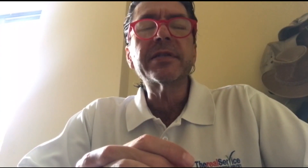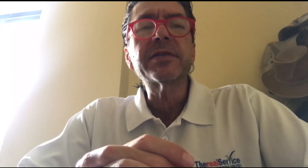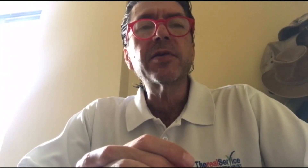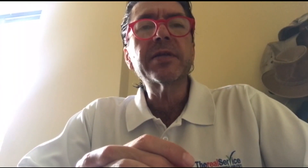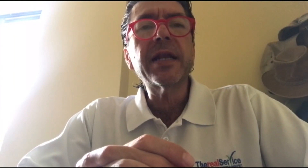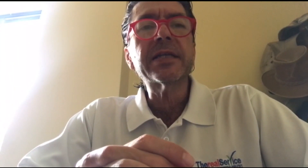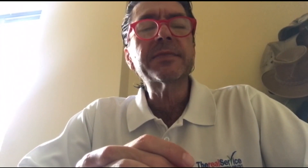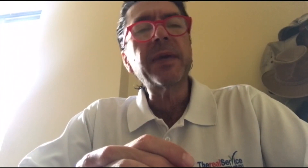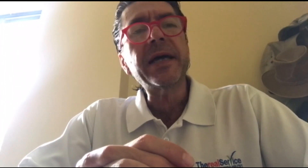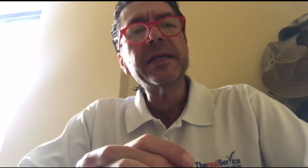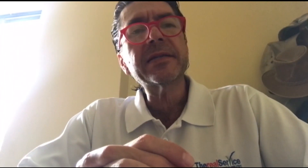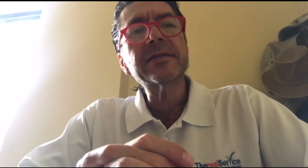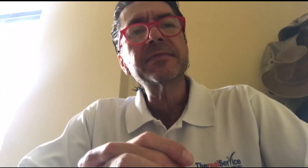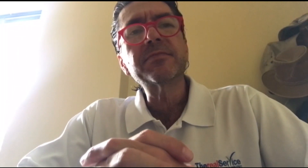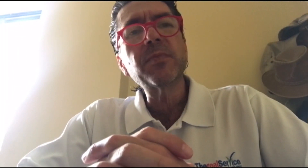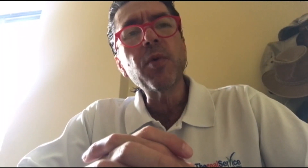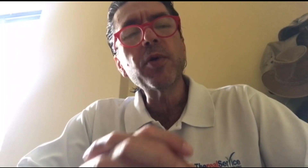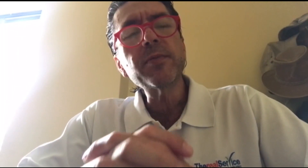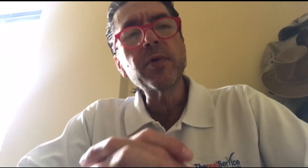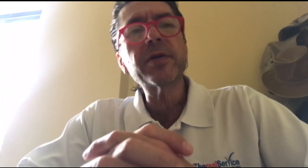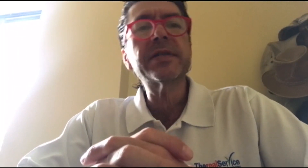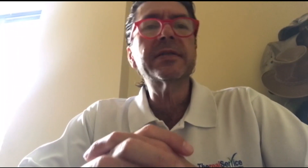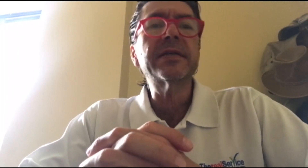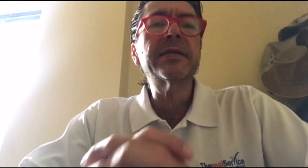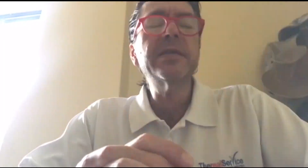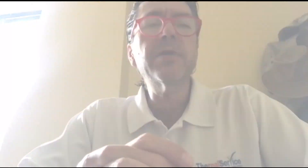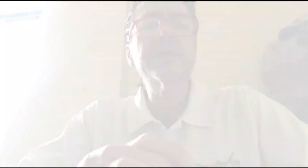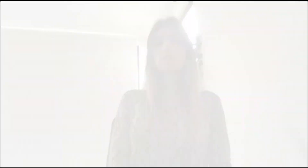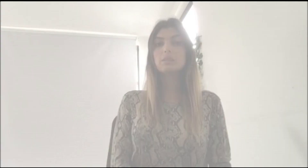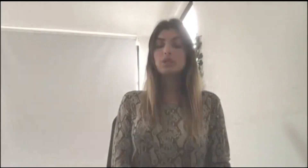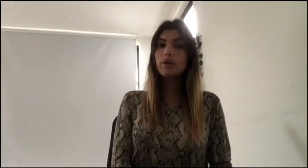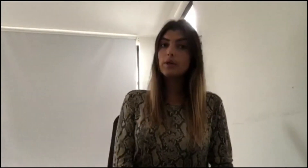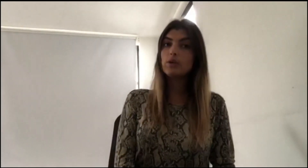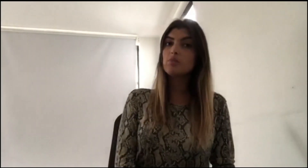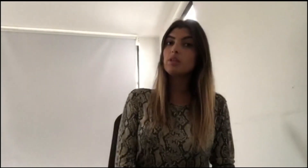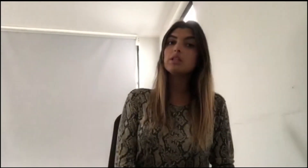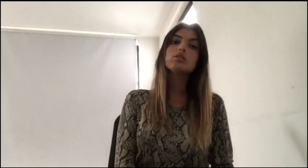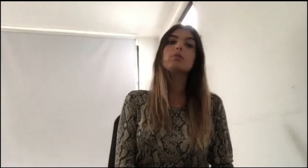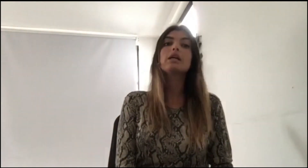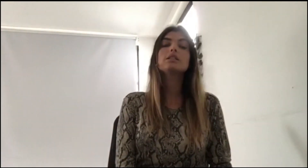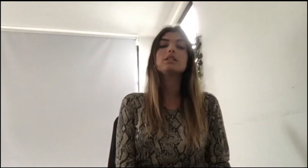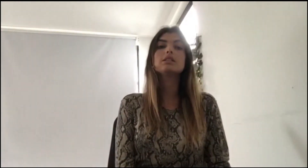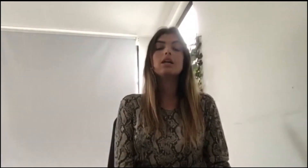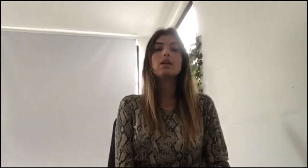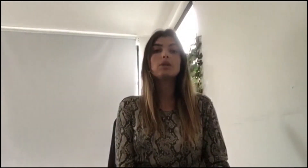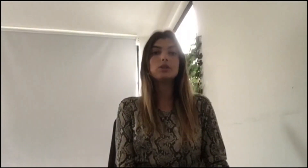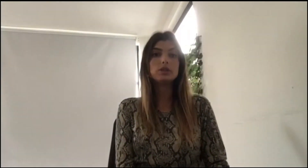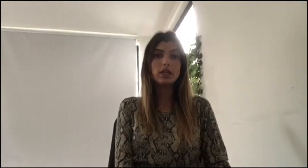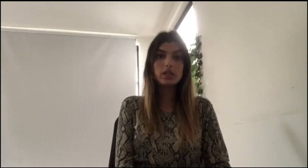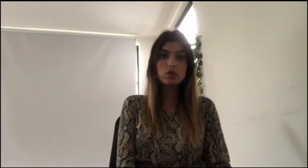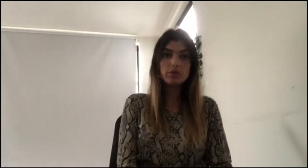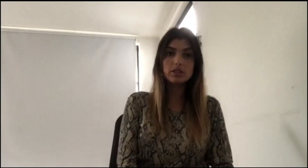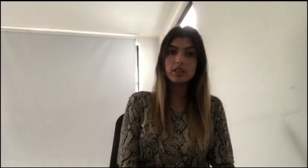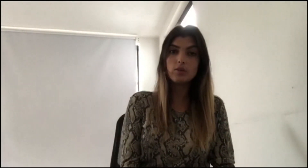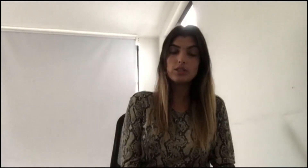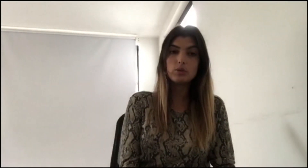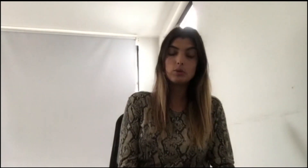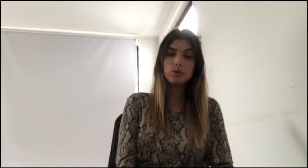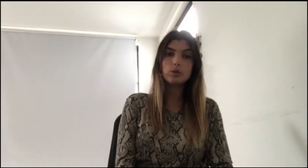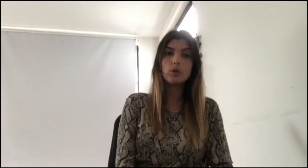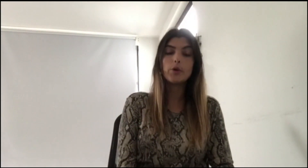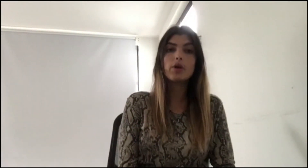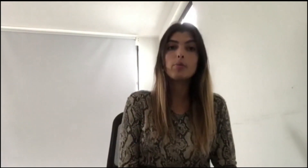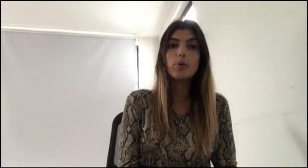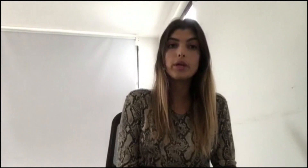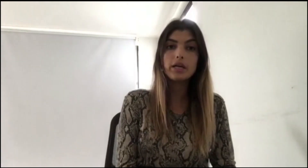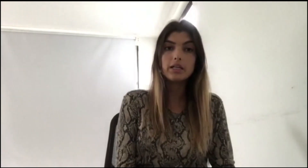Siento la restricción de las playas muy restrictivas. Estamos de acuerdo con las medidas tomadas y esa adecuación que hizo el Ministerio de Salud